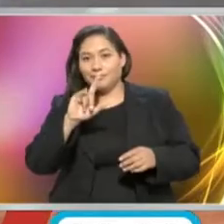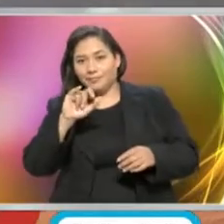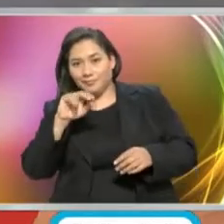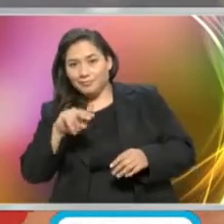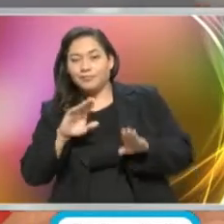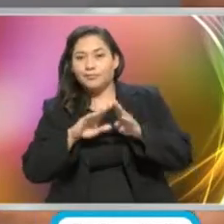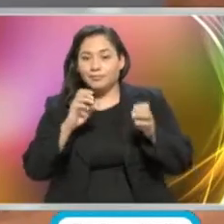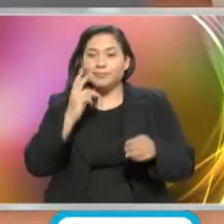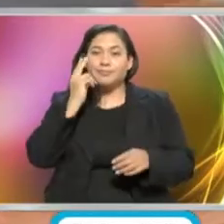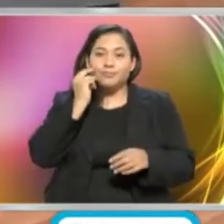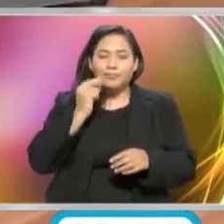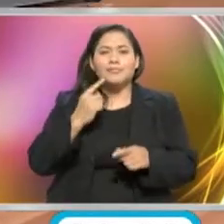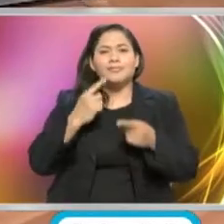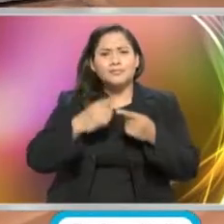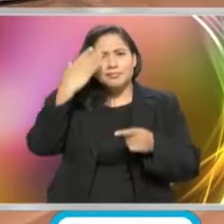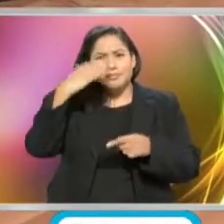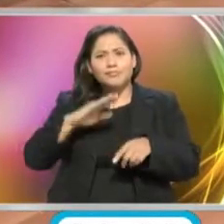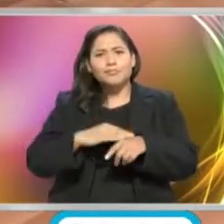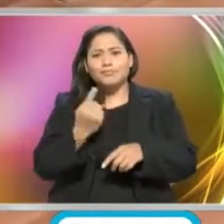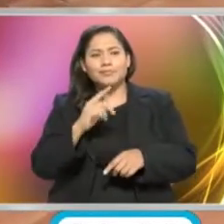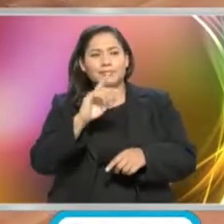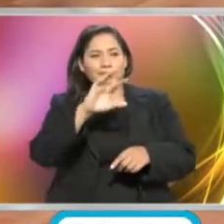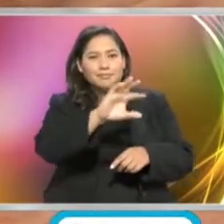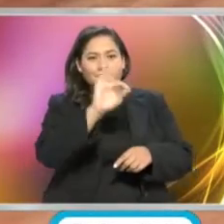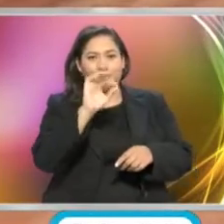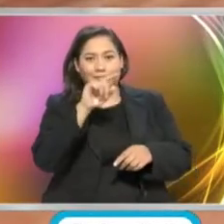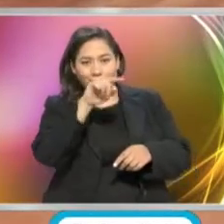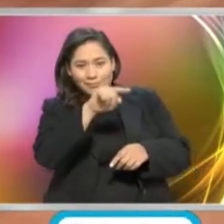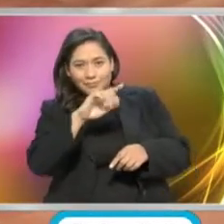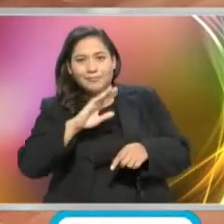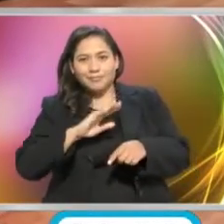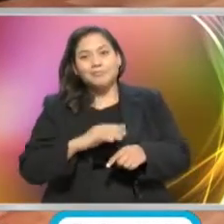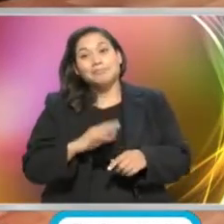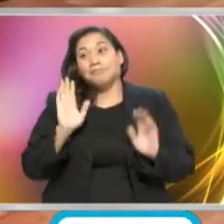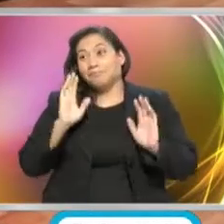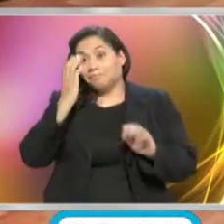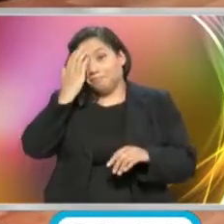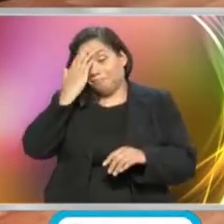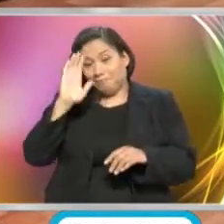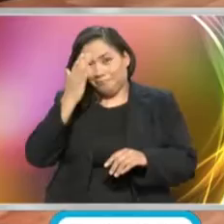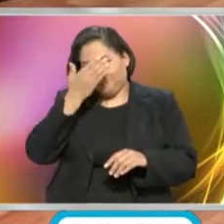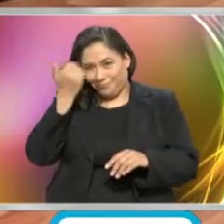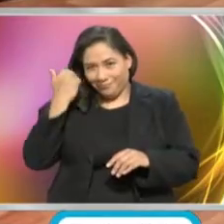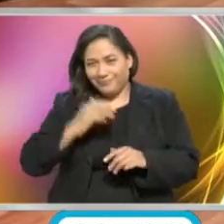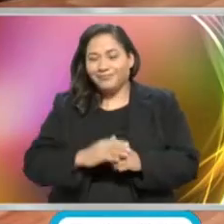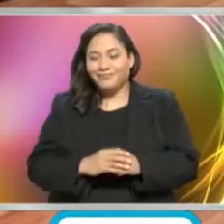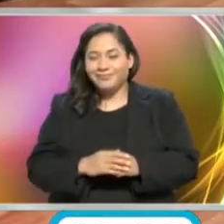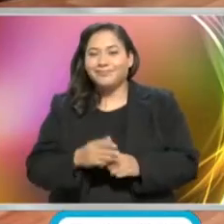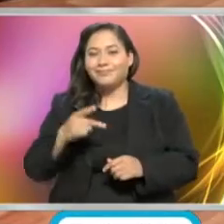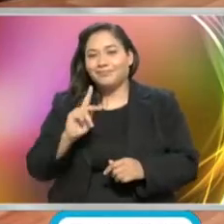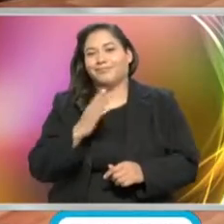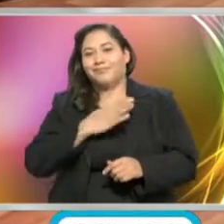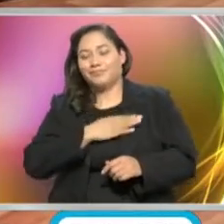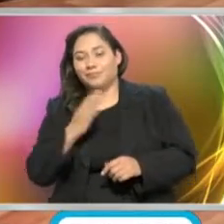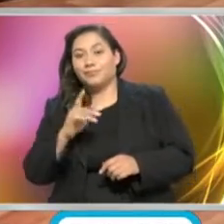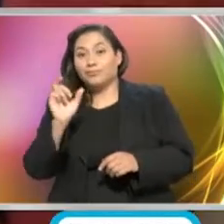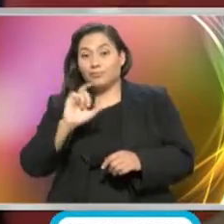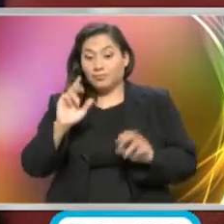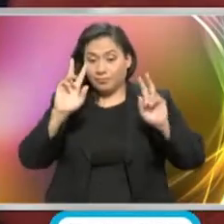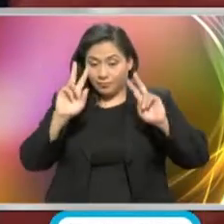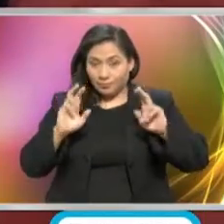Paula? ¿Quién sabe por qué te habrán escogido a ti para Desconozco Sí, totalmente. Pero bueno, pues sí, cuando